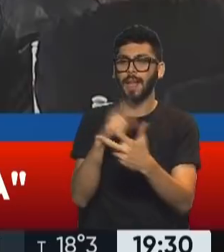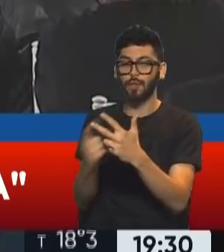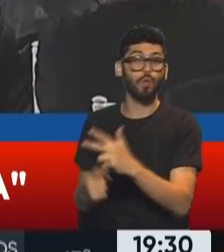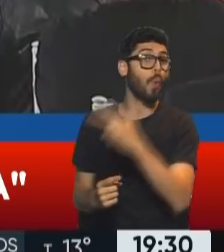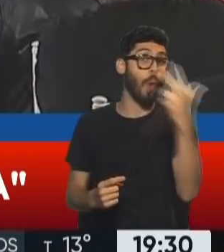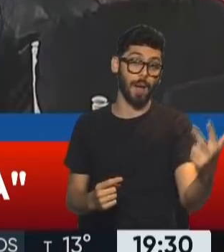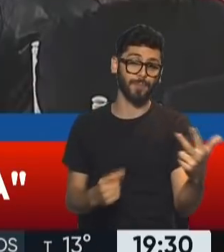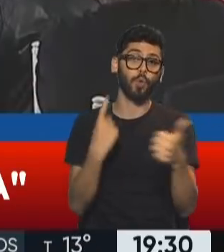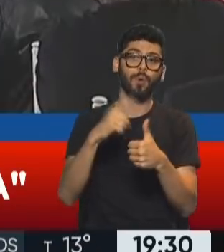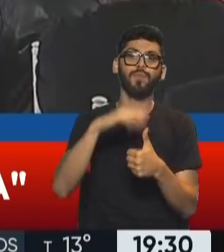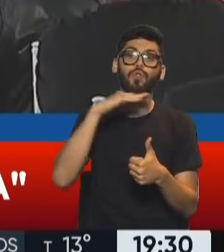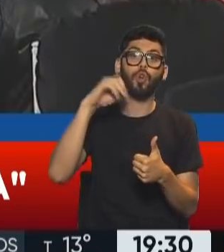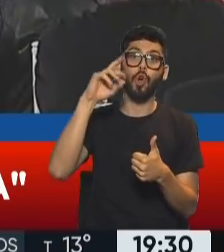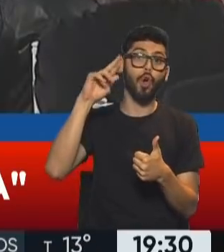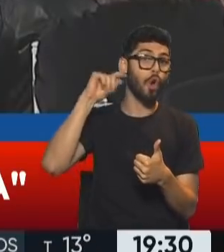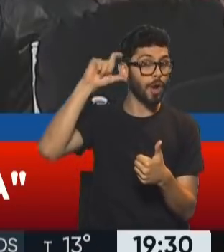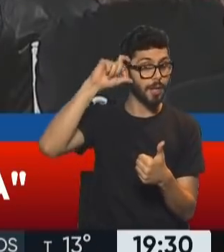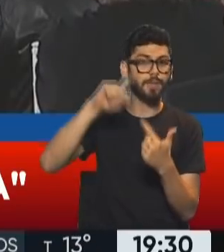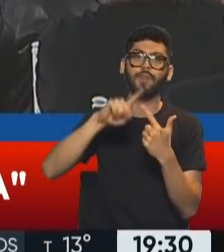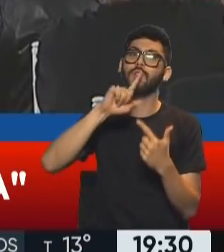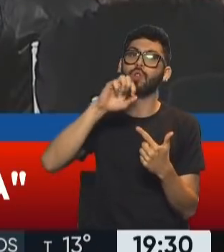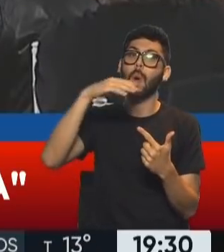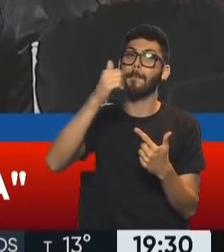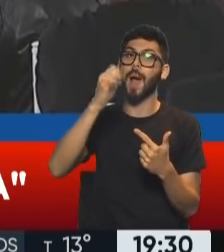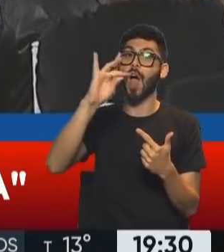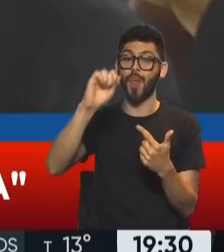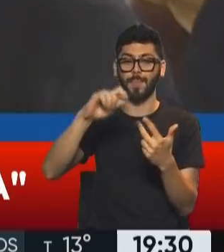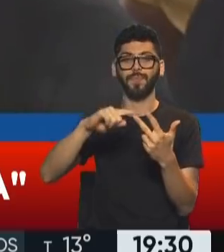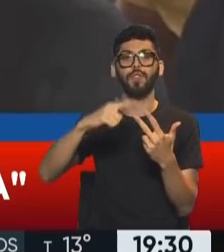Jorge, el otro fue Carlos Tumada y el otro fue Felipe Solá.